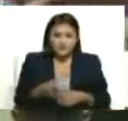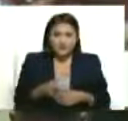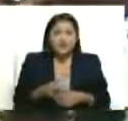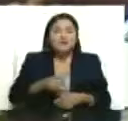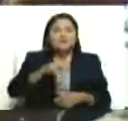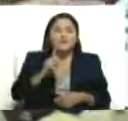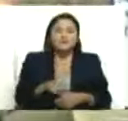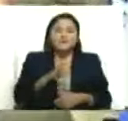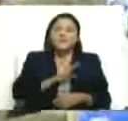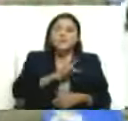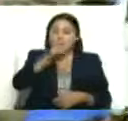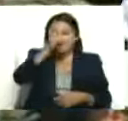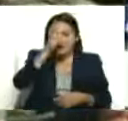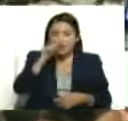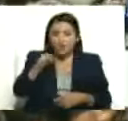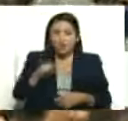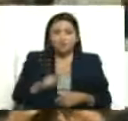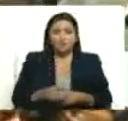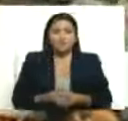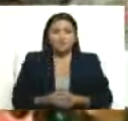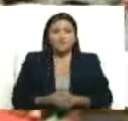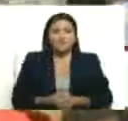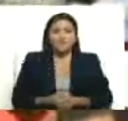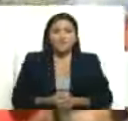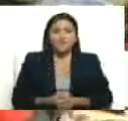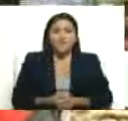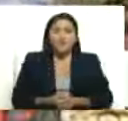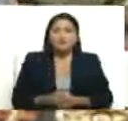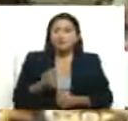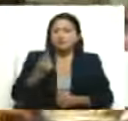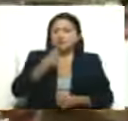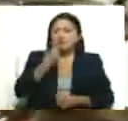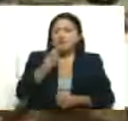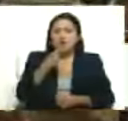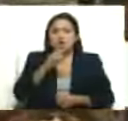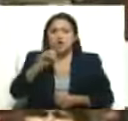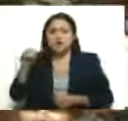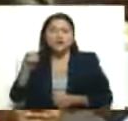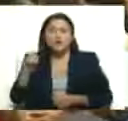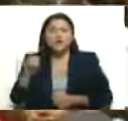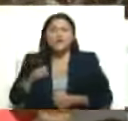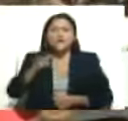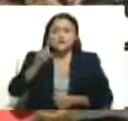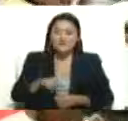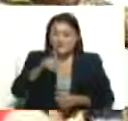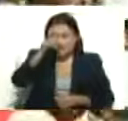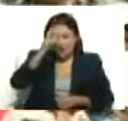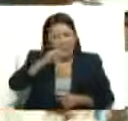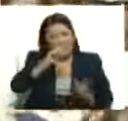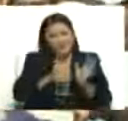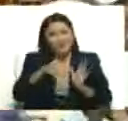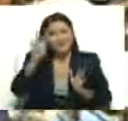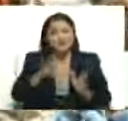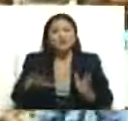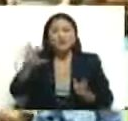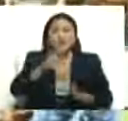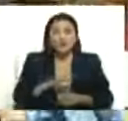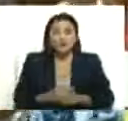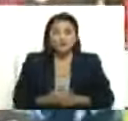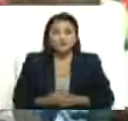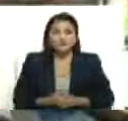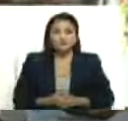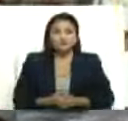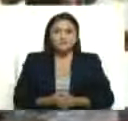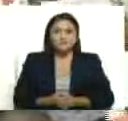Falcón. También es de Falcón. No es nada más del oriente, no. También es de Falcón porque es Venezuela toda, ¿ves?